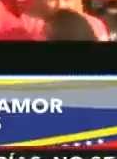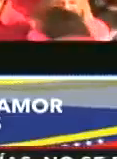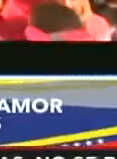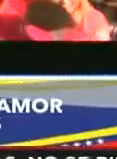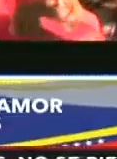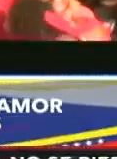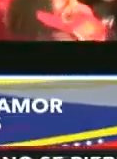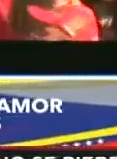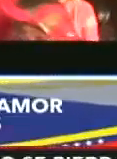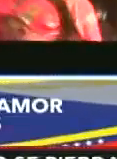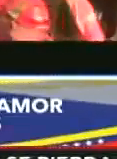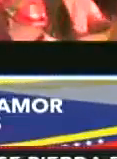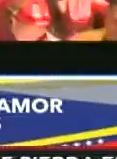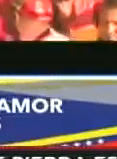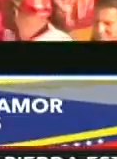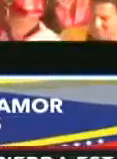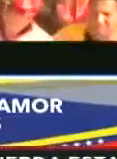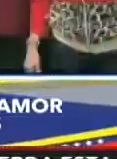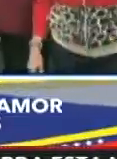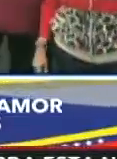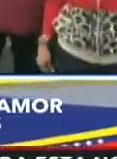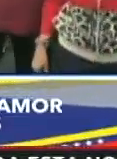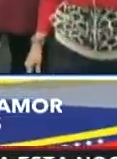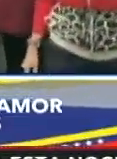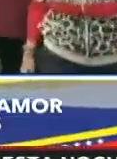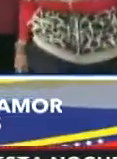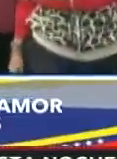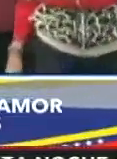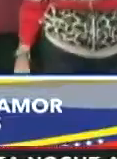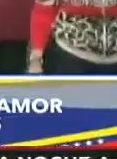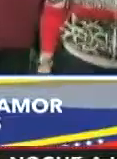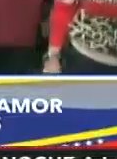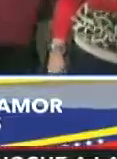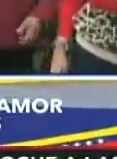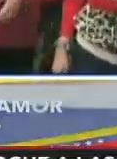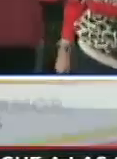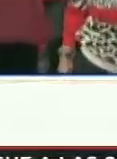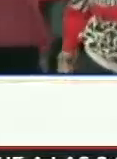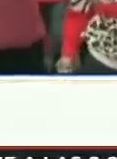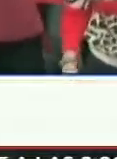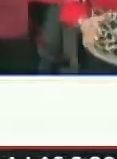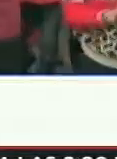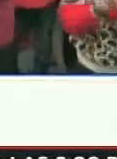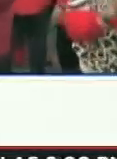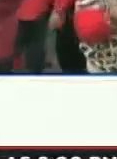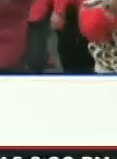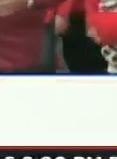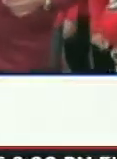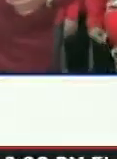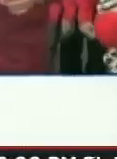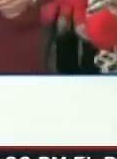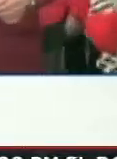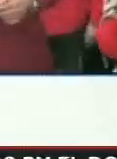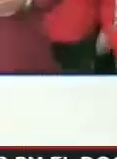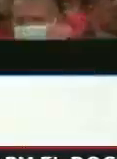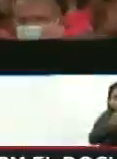Venezuela le ha dicho al comandante Hugo Chávez, 10 años después, ¡Leales siempre!